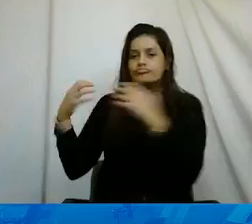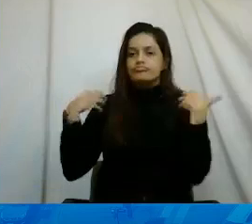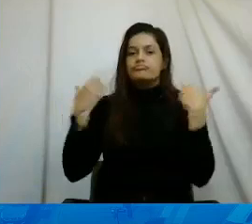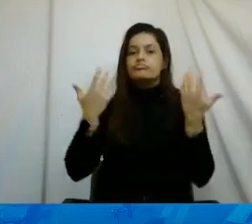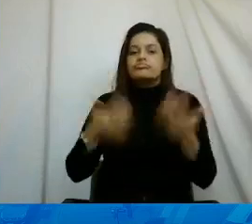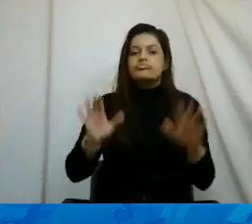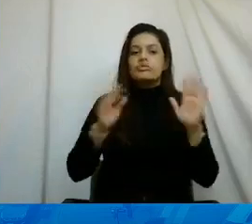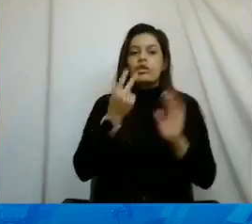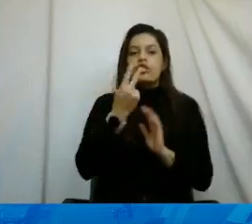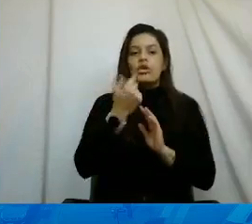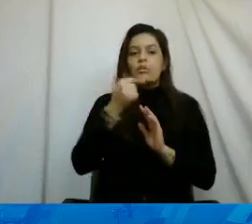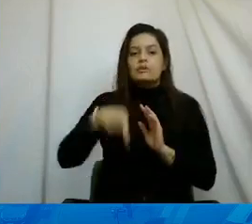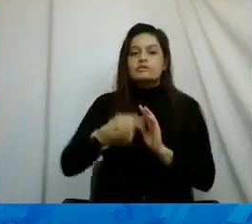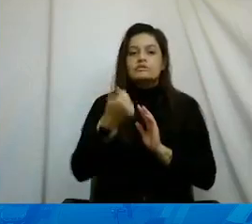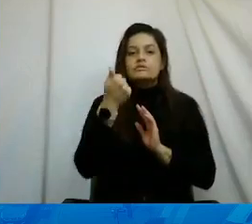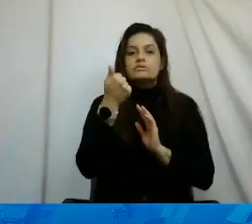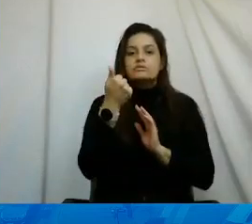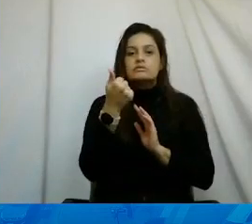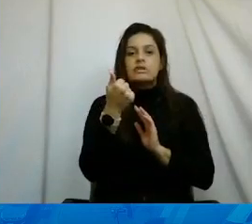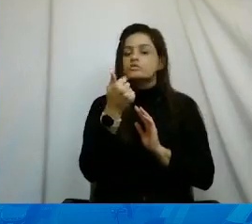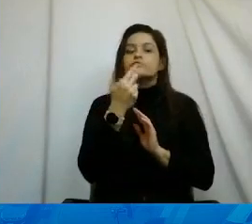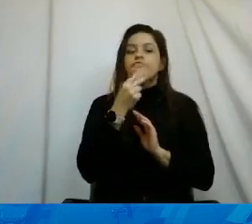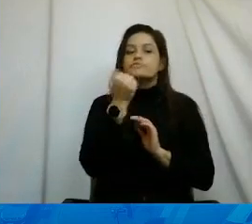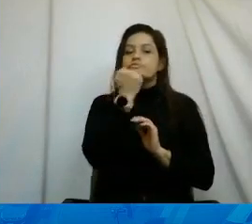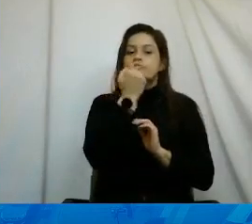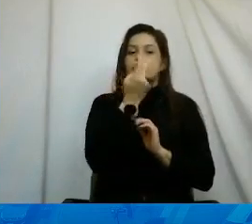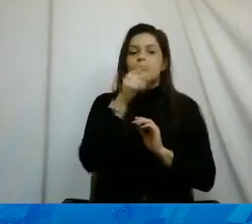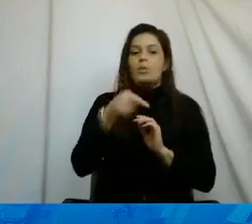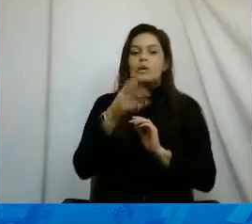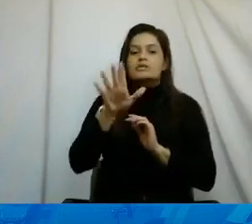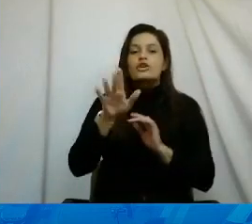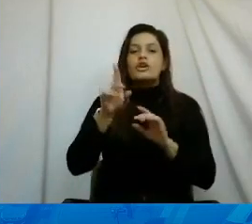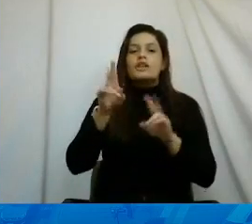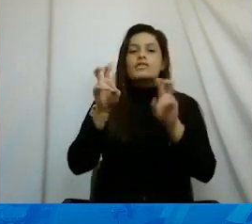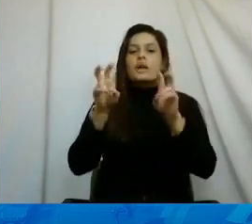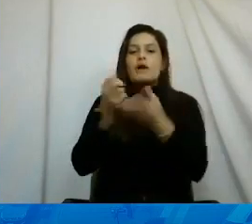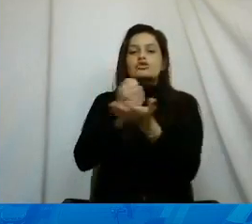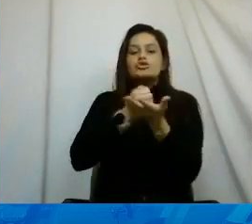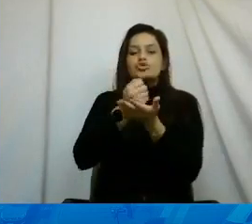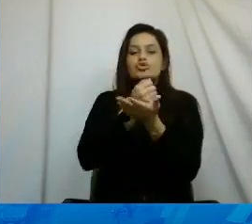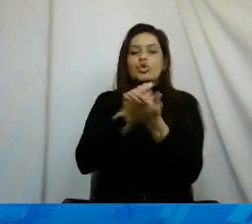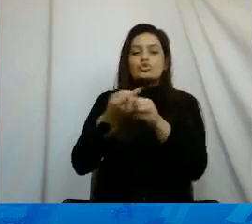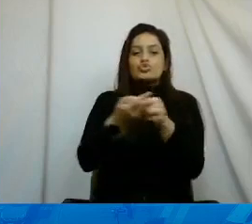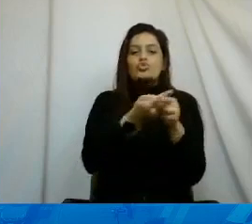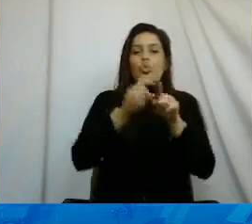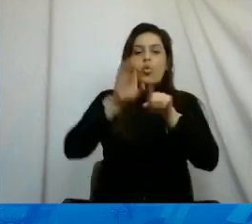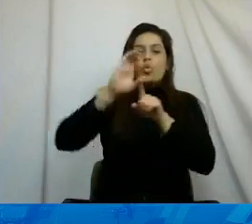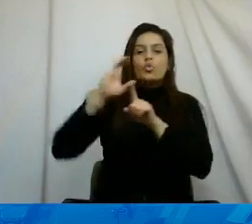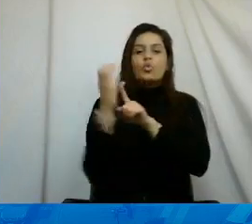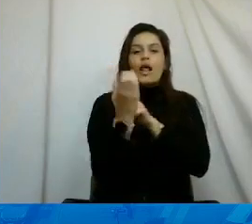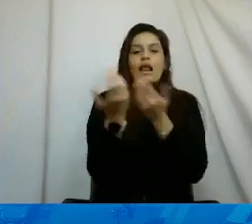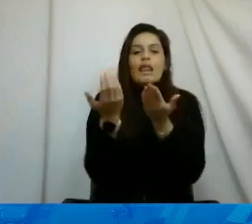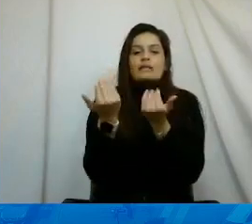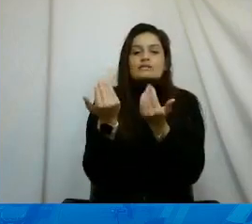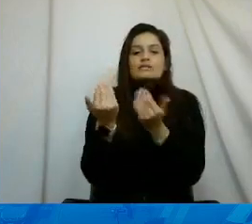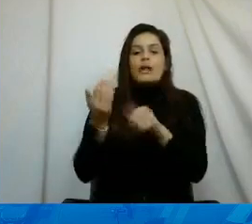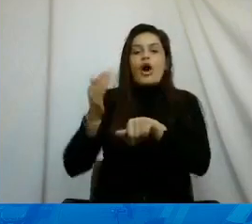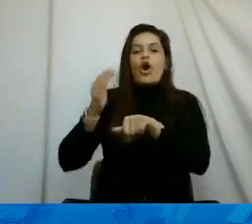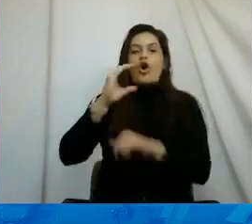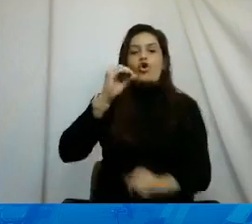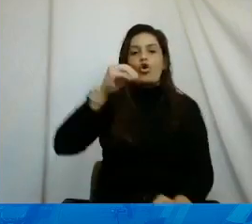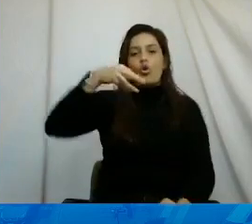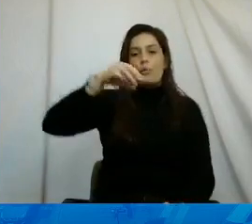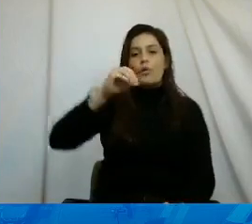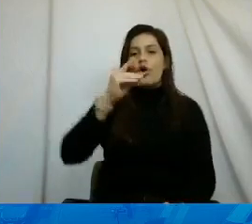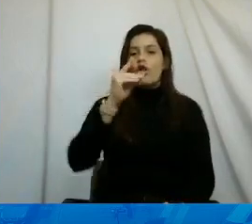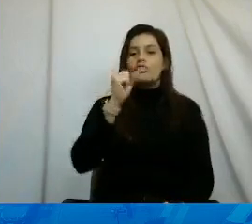municipal. 2.5, carta de la Organización Sociocultural Unidas Más Fuerte, Melipilla, solicita acomodato, PEAD y DECO. 2.6, carta de